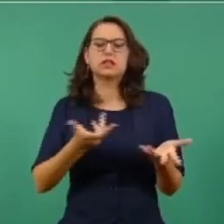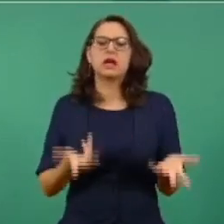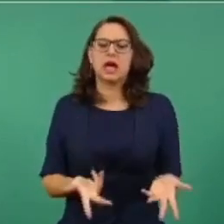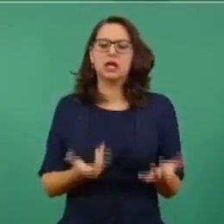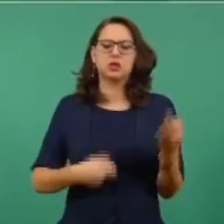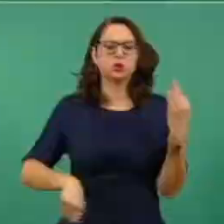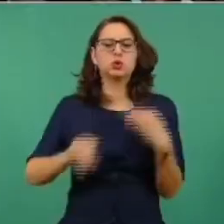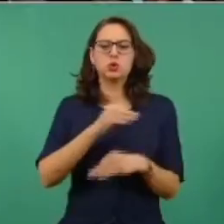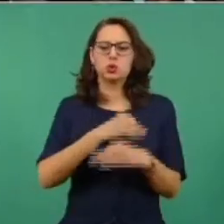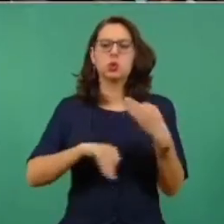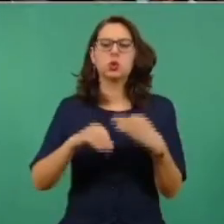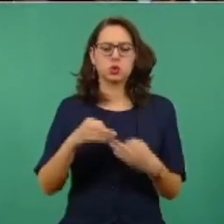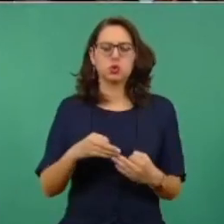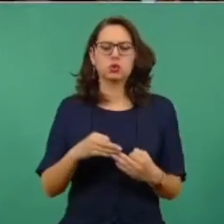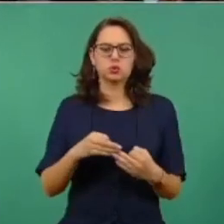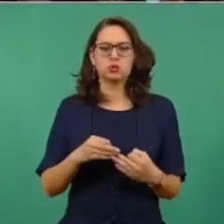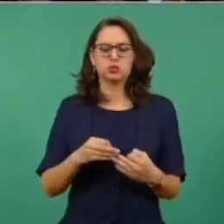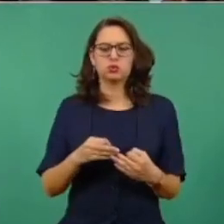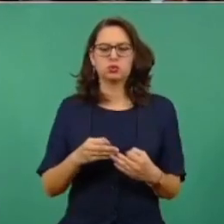cuál fue